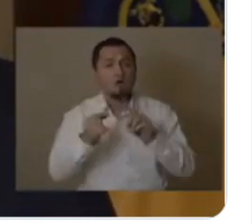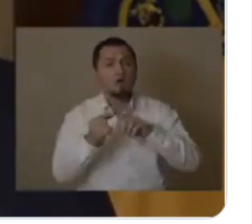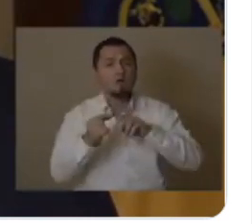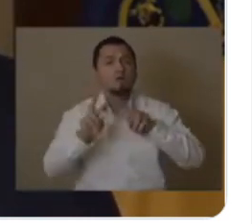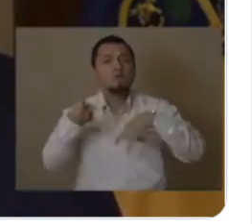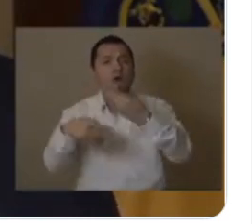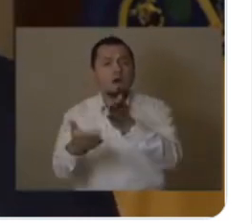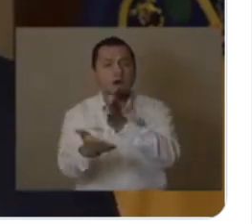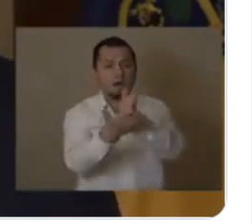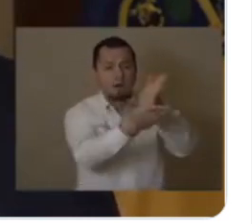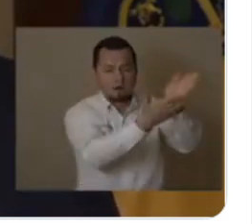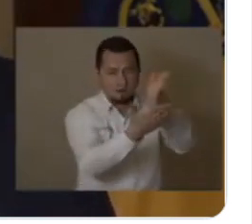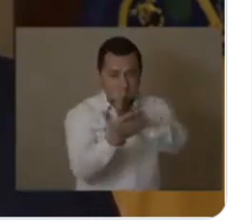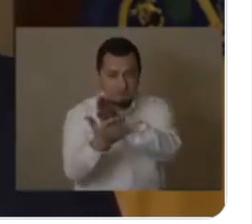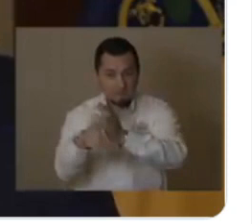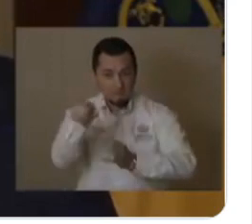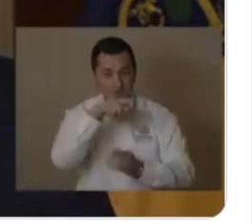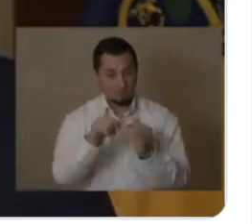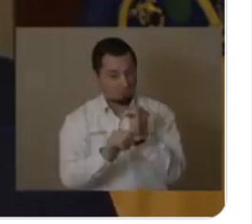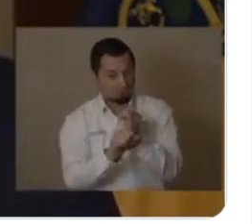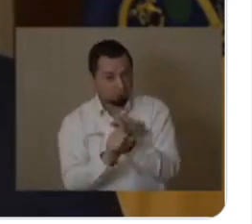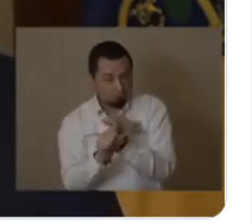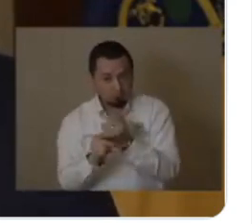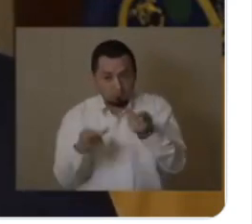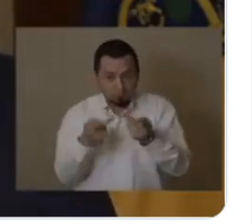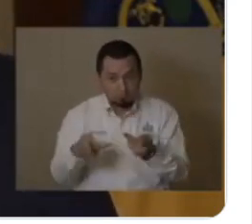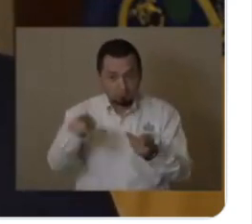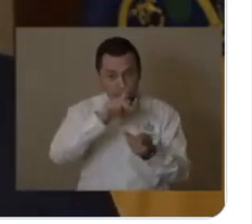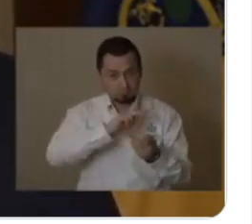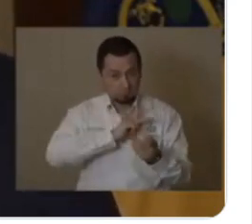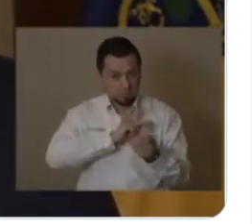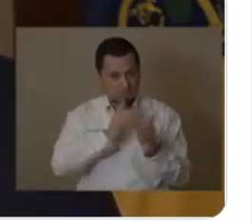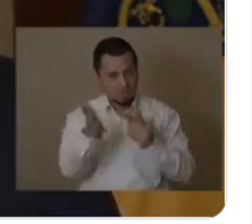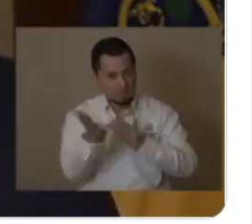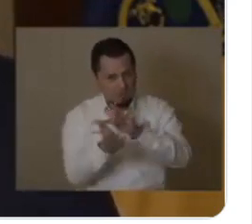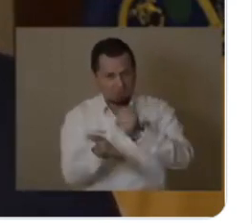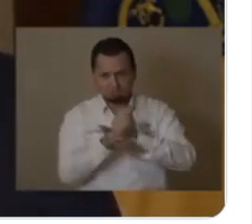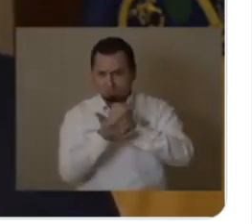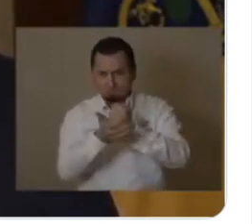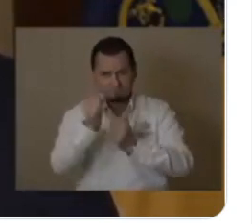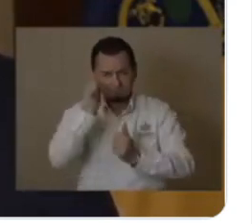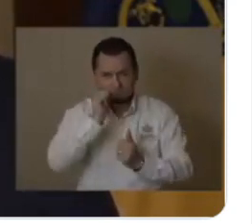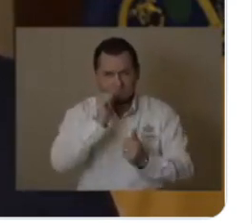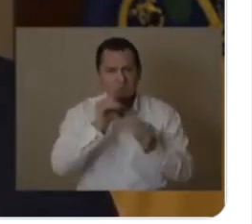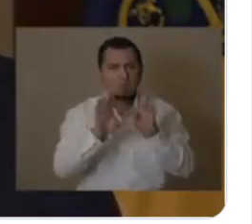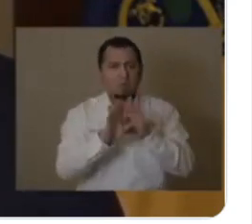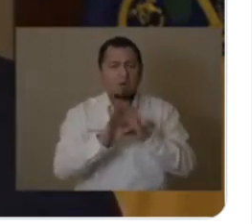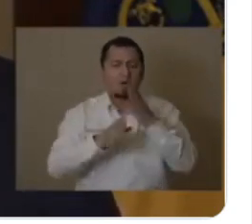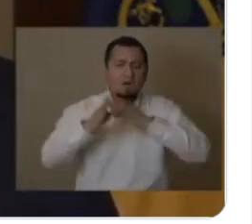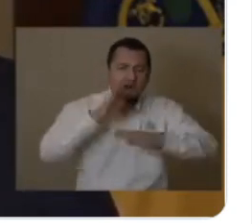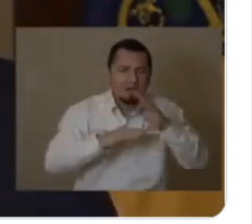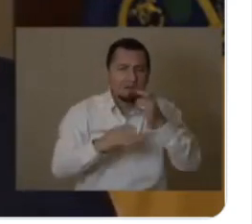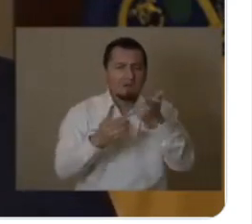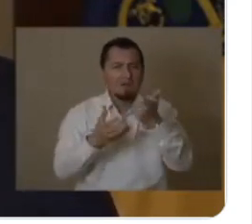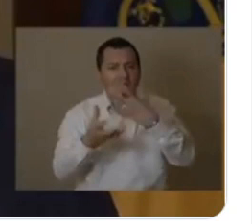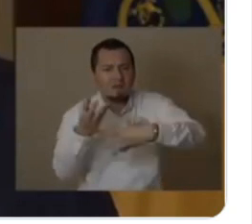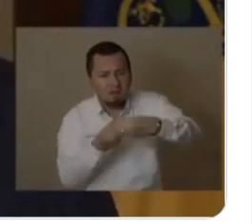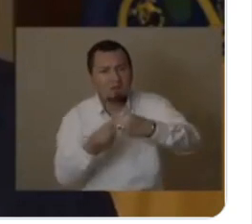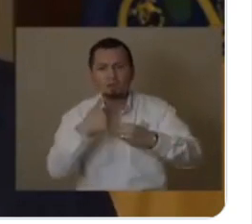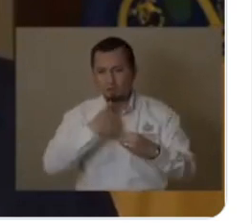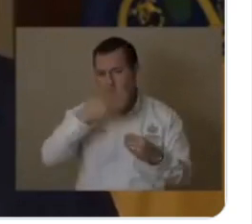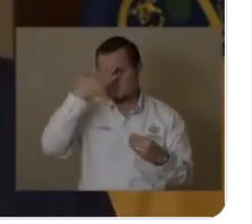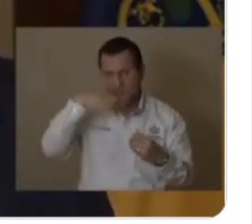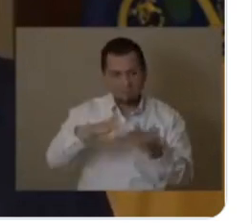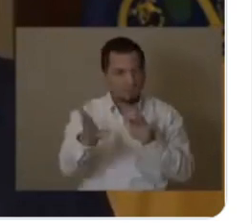reconversión hospitalaria que nos permitirá estar listos con la infraestructura, el equipamiento, el personal y los medicamentos para la etapa crítica y